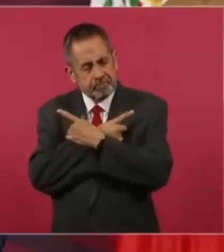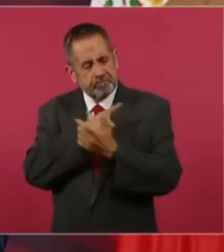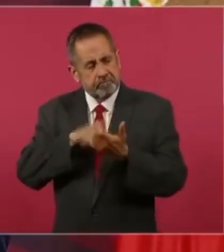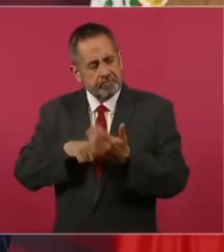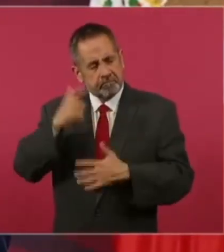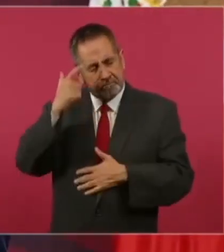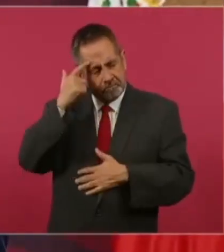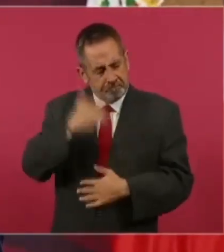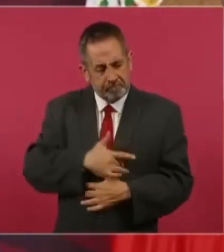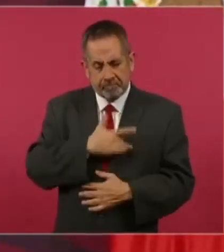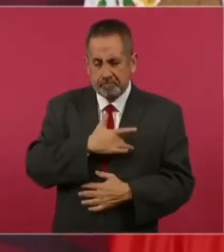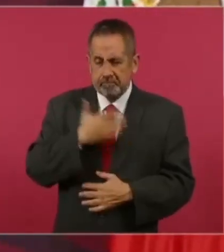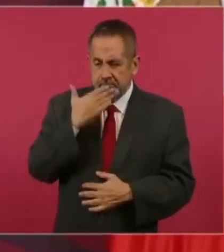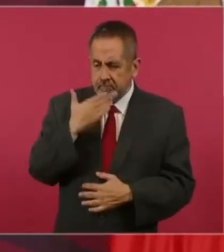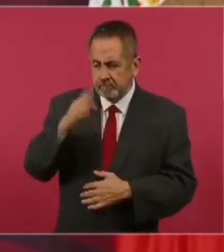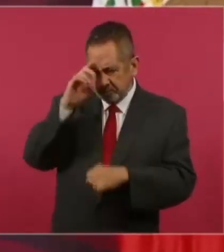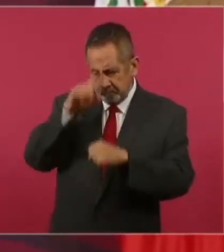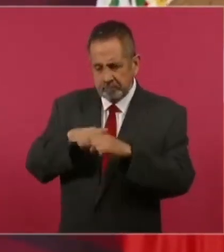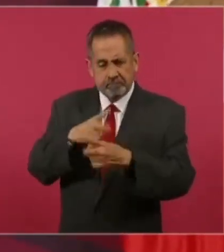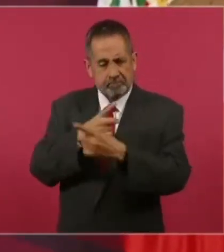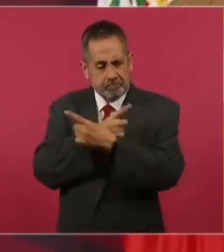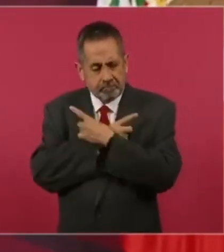culturales, morales, espirituales,